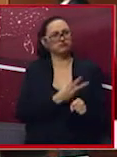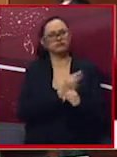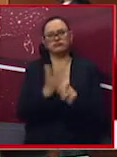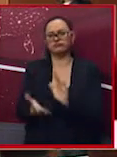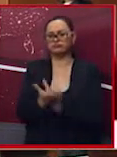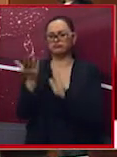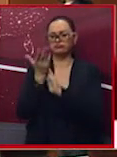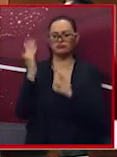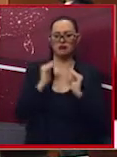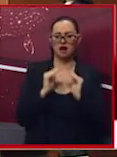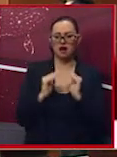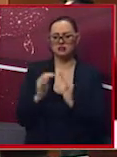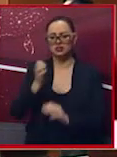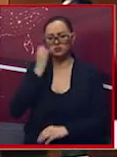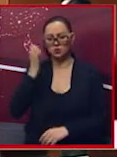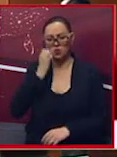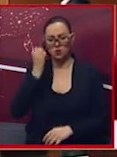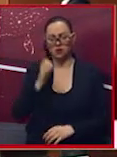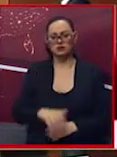de viviendas y escuelas.